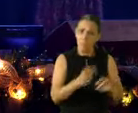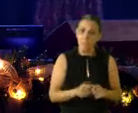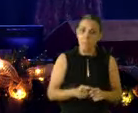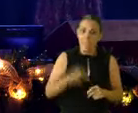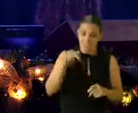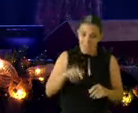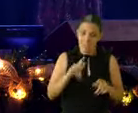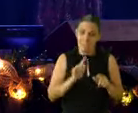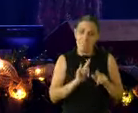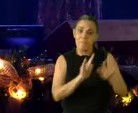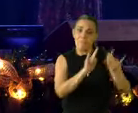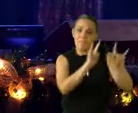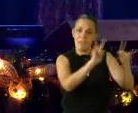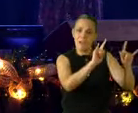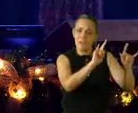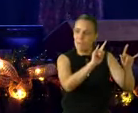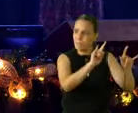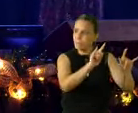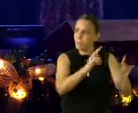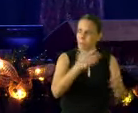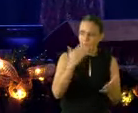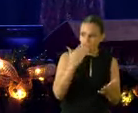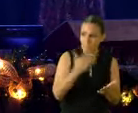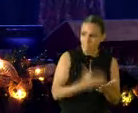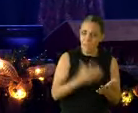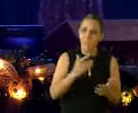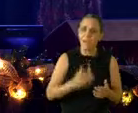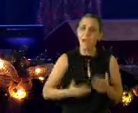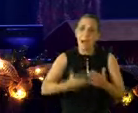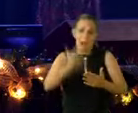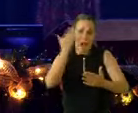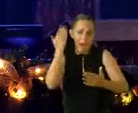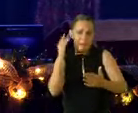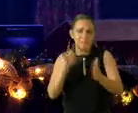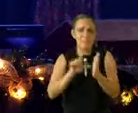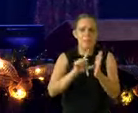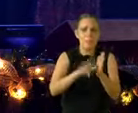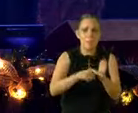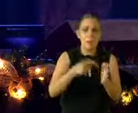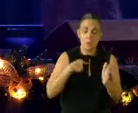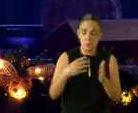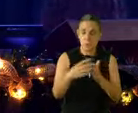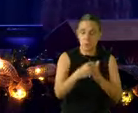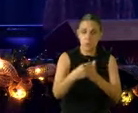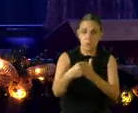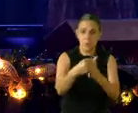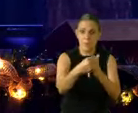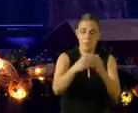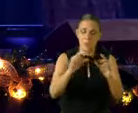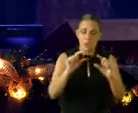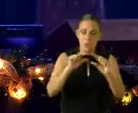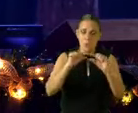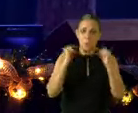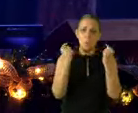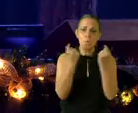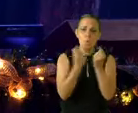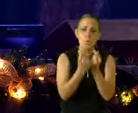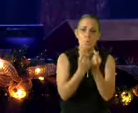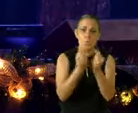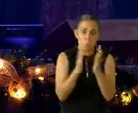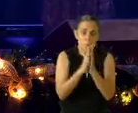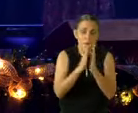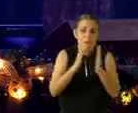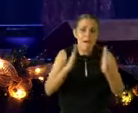después. Y pues estuvimos liderando el grupo más grande, que eran 54. Entre ellos habían pastores, estaba